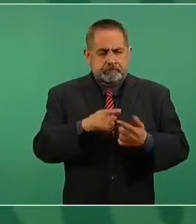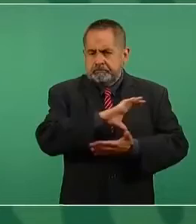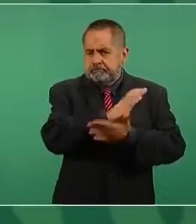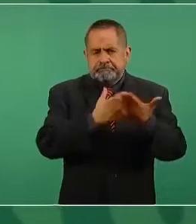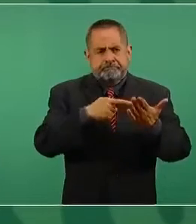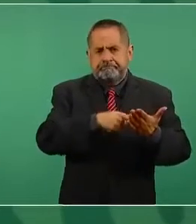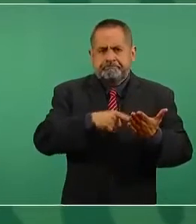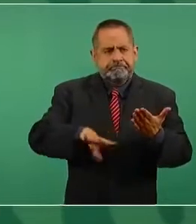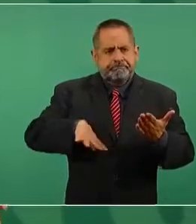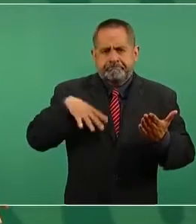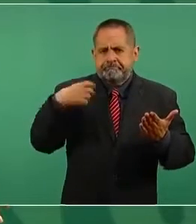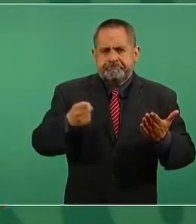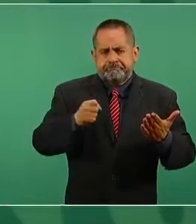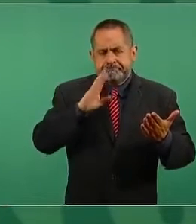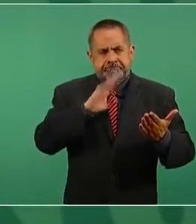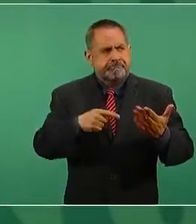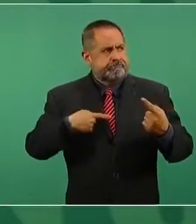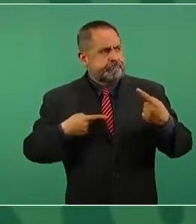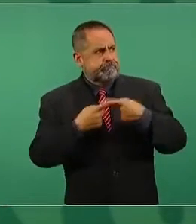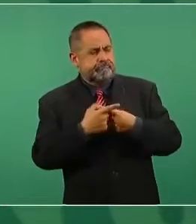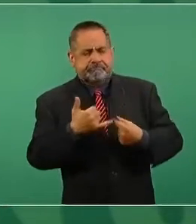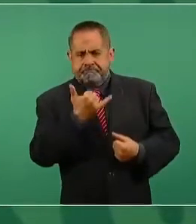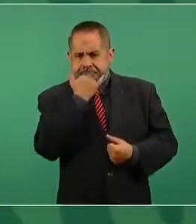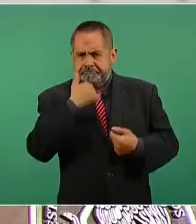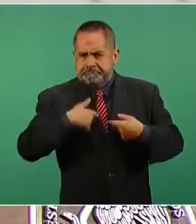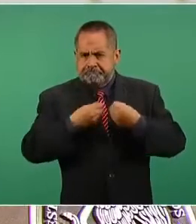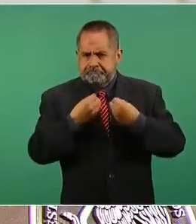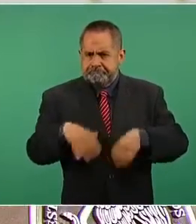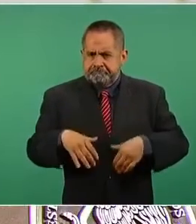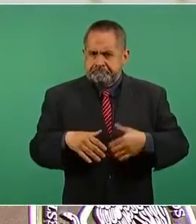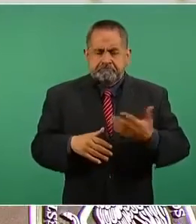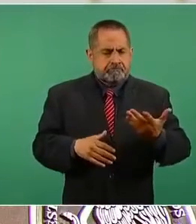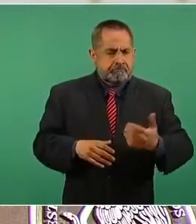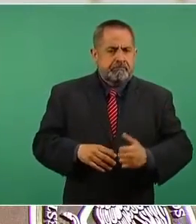leonino, contrario al interés nacional.